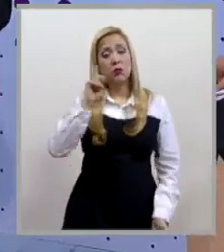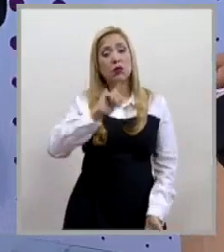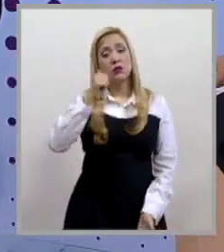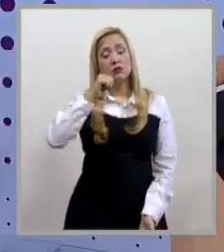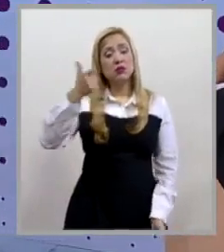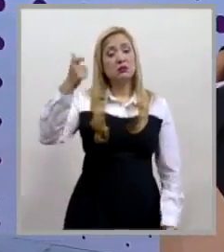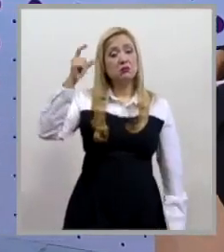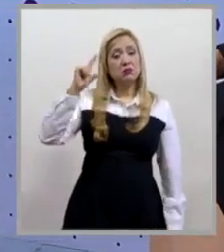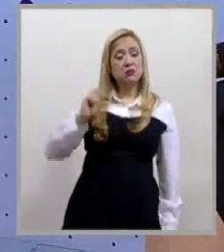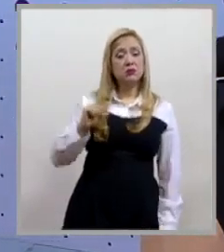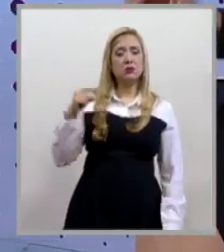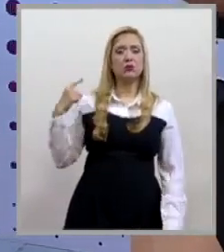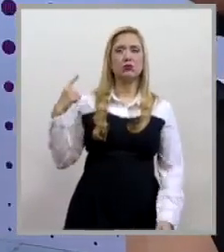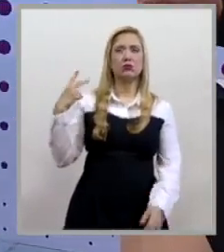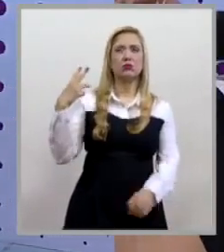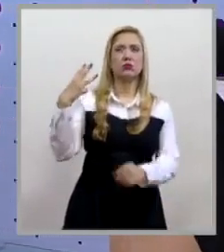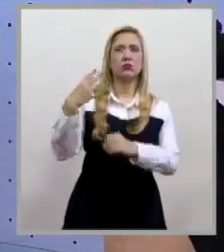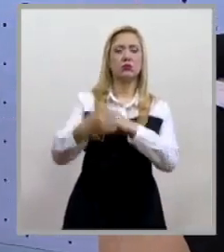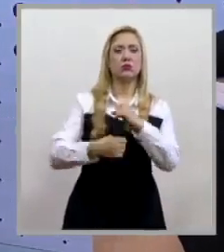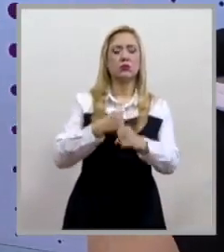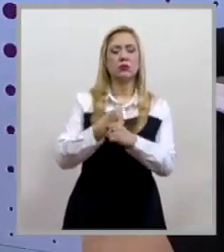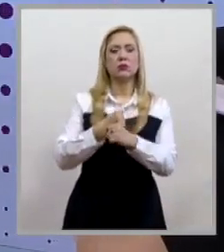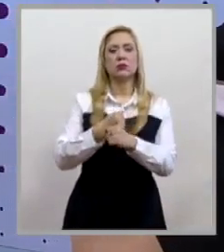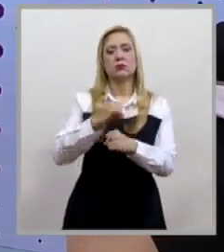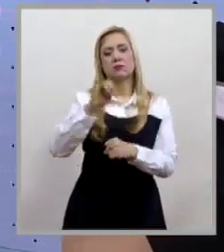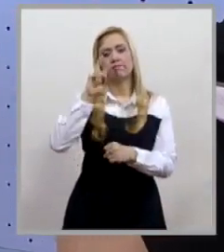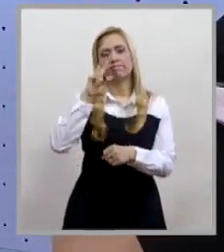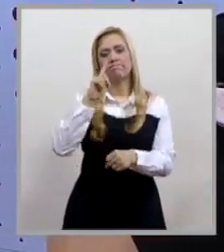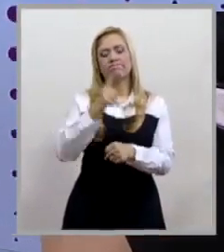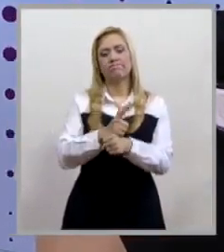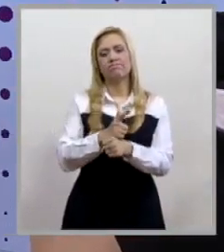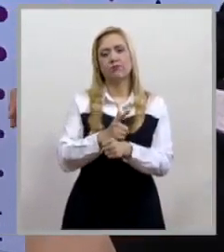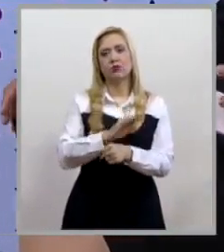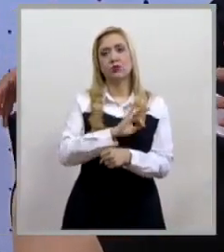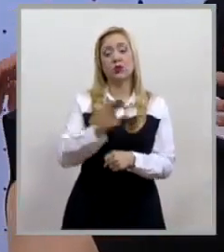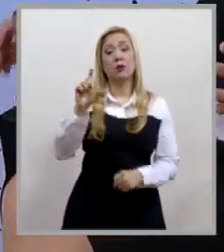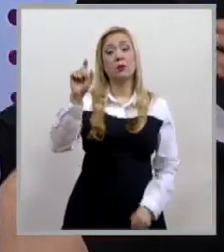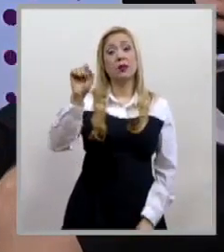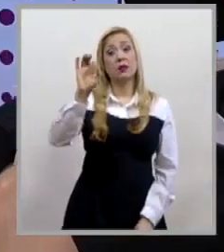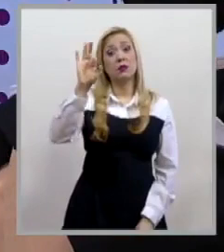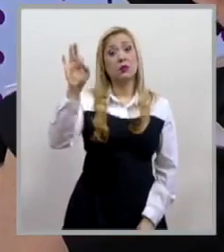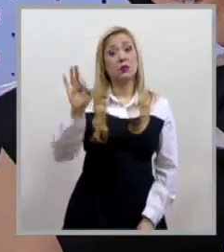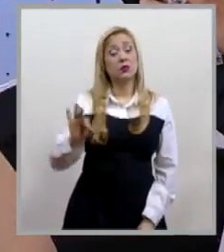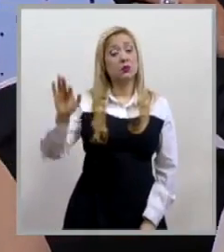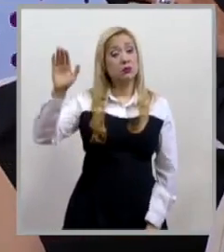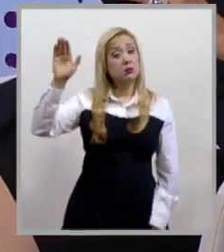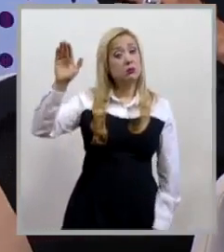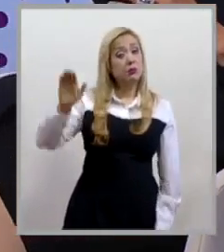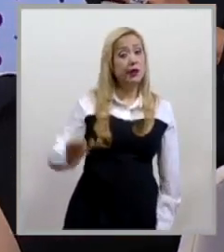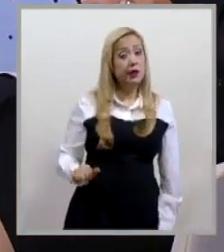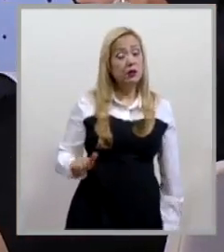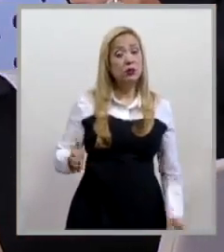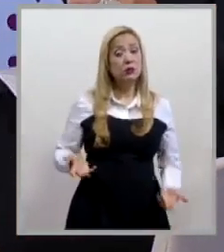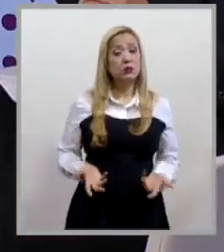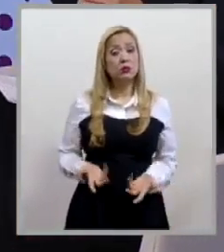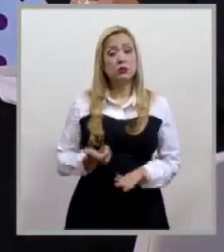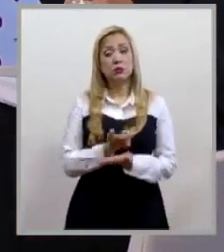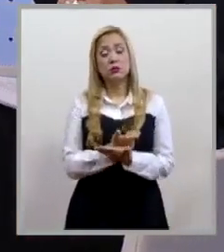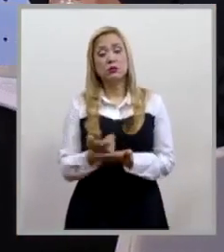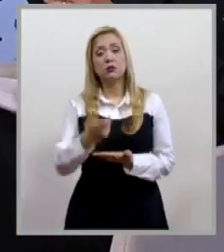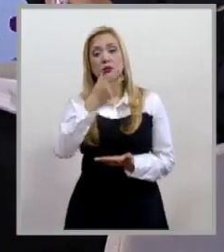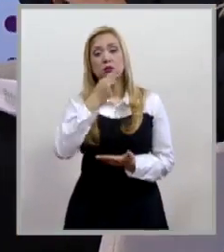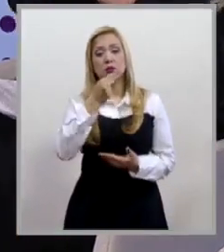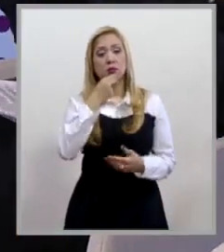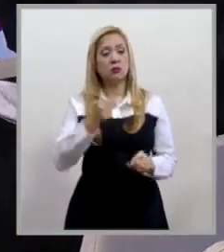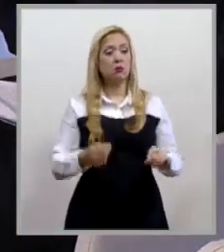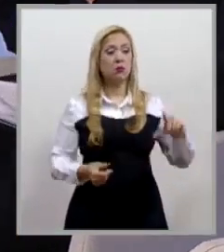en los últimos años se ha precisado hasta cerca del 20% respecto del salario de los